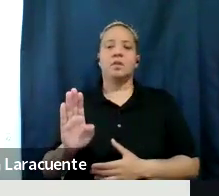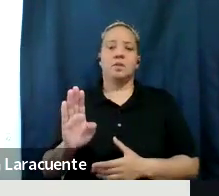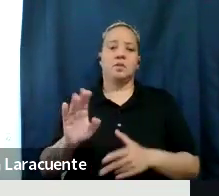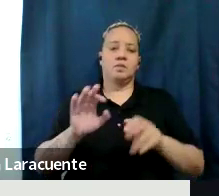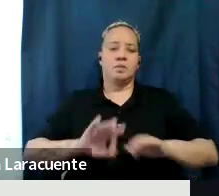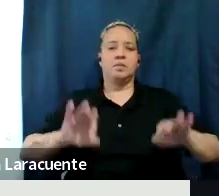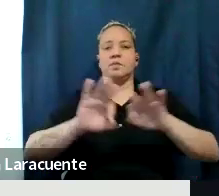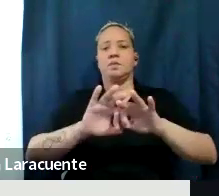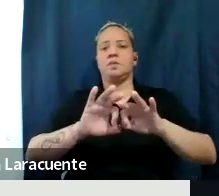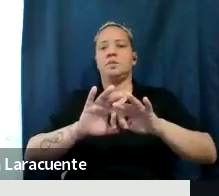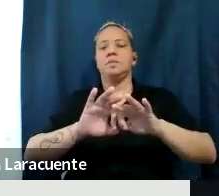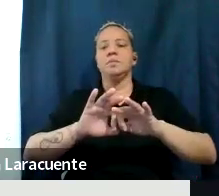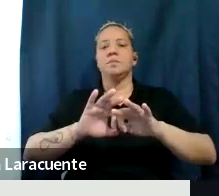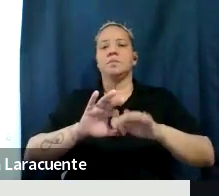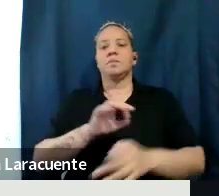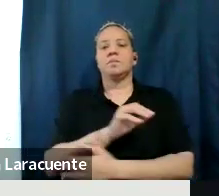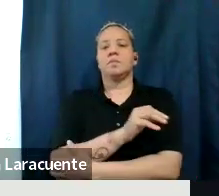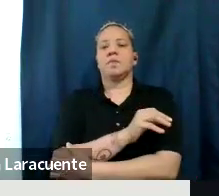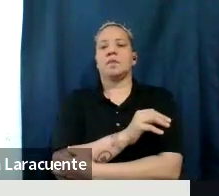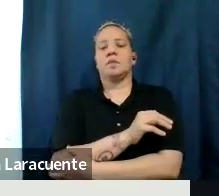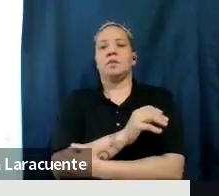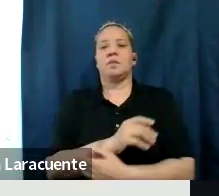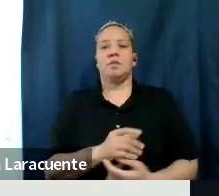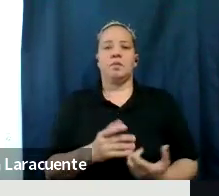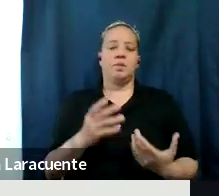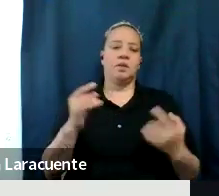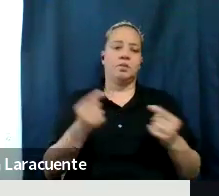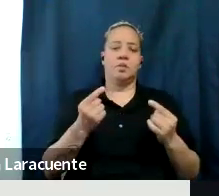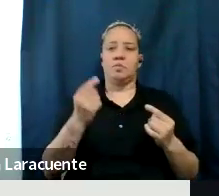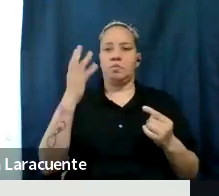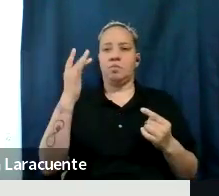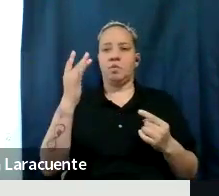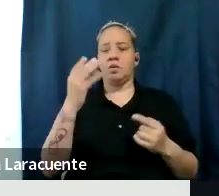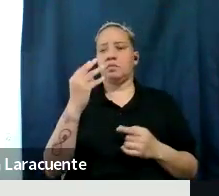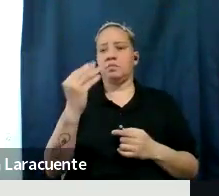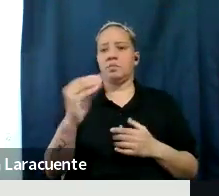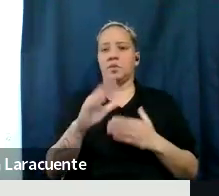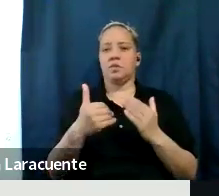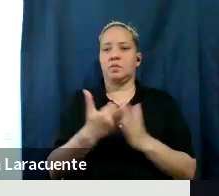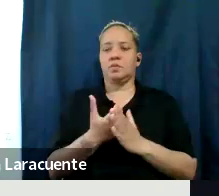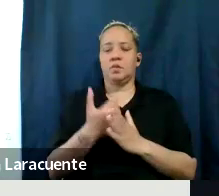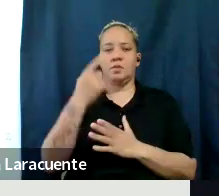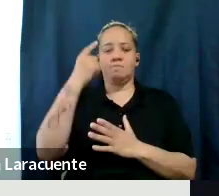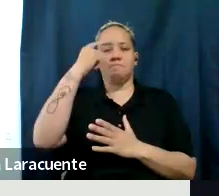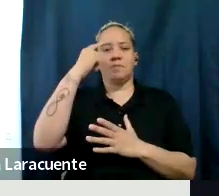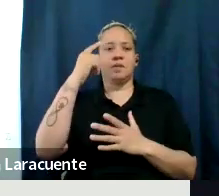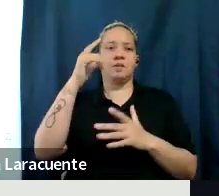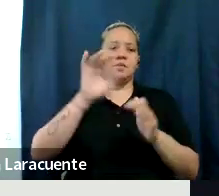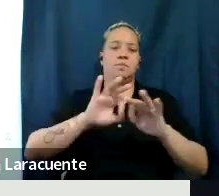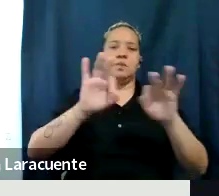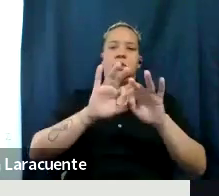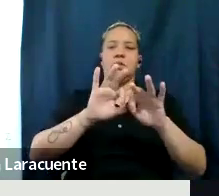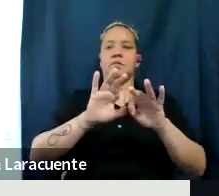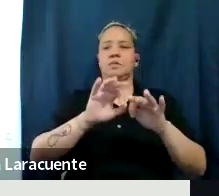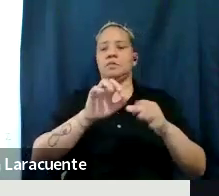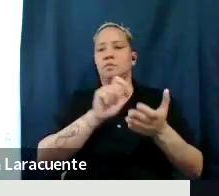clave, paliando así en parte el dolor por el éxodo que todas aquellas mentes lúcidas del ámbito de las letras,